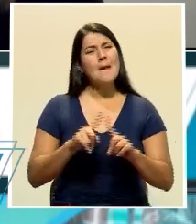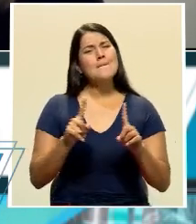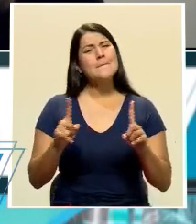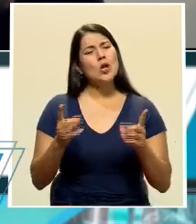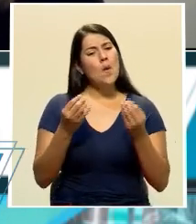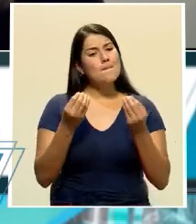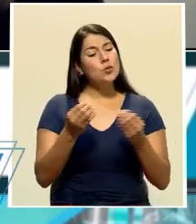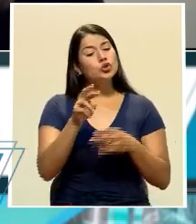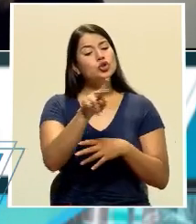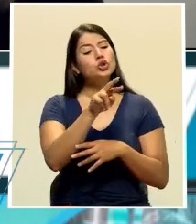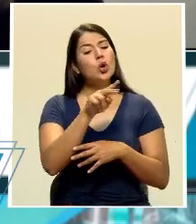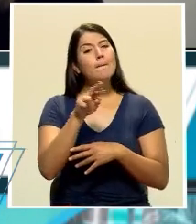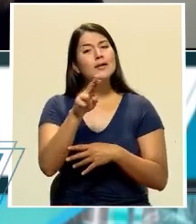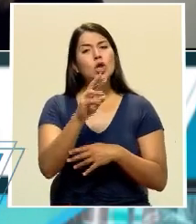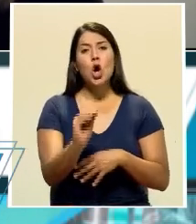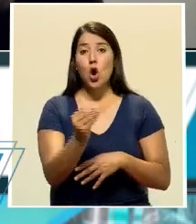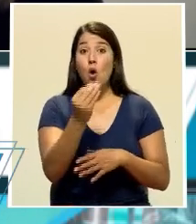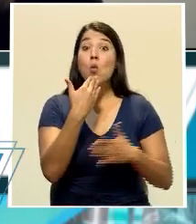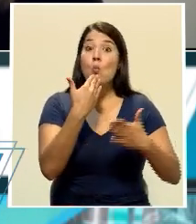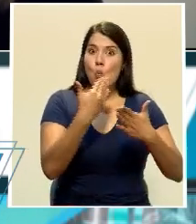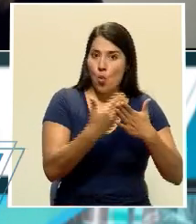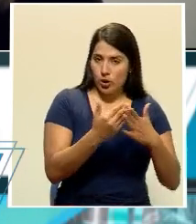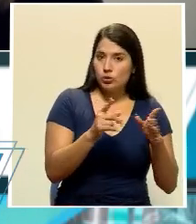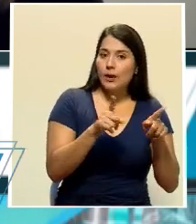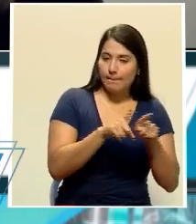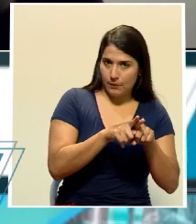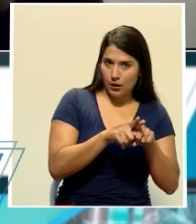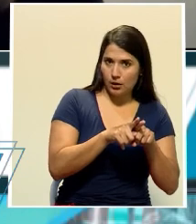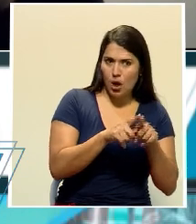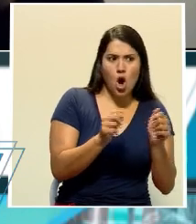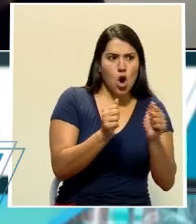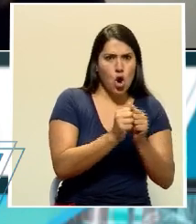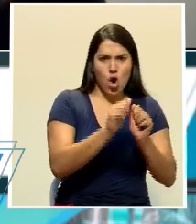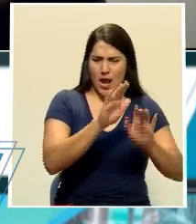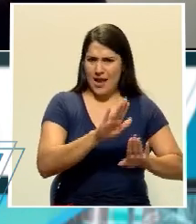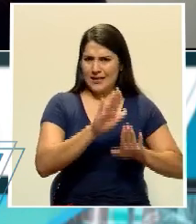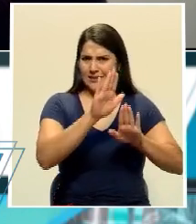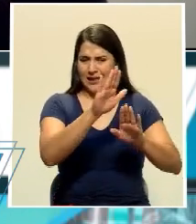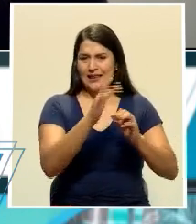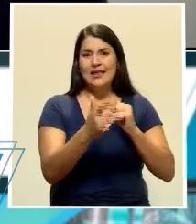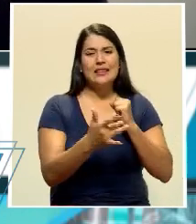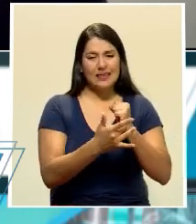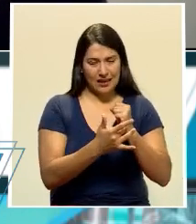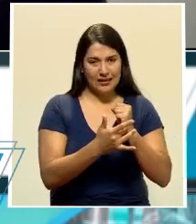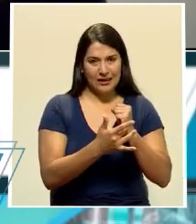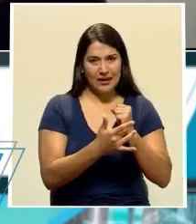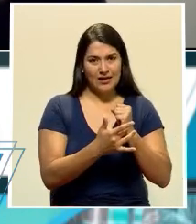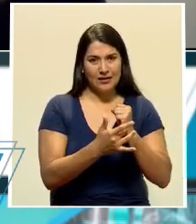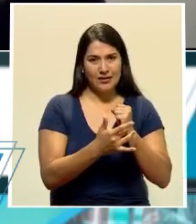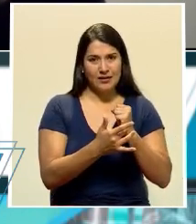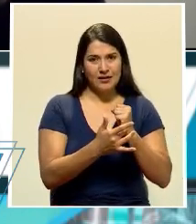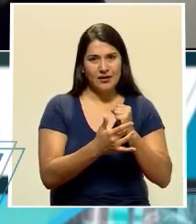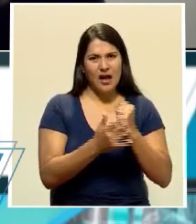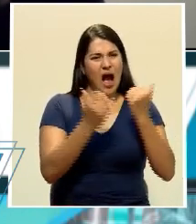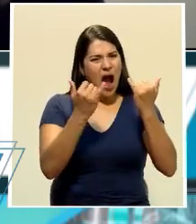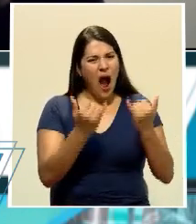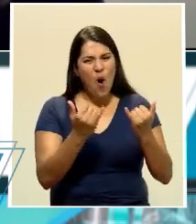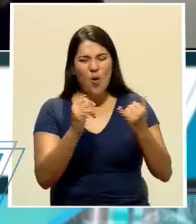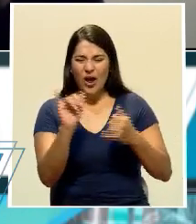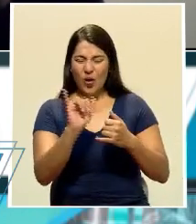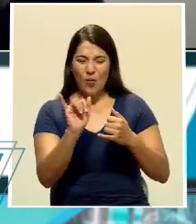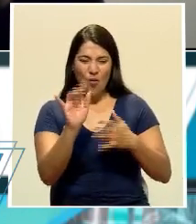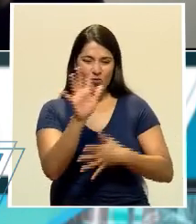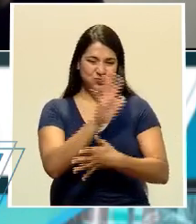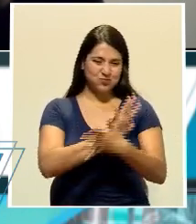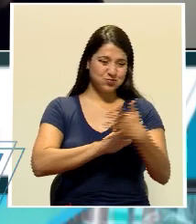hay muchos colegas jóvenes muy buenos también, con excelente técnica. Está un poco revuelto el